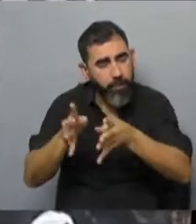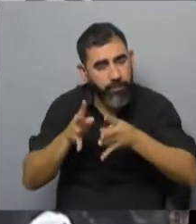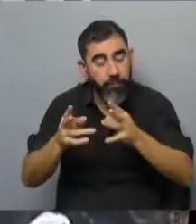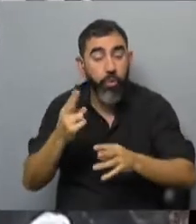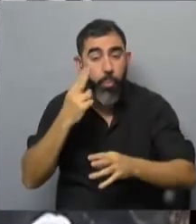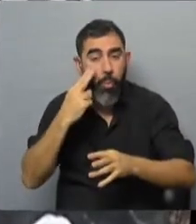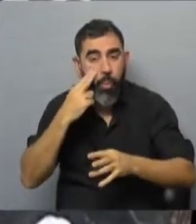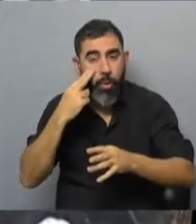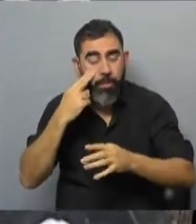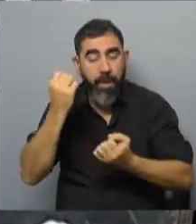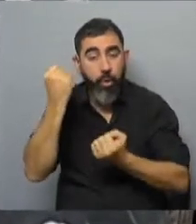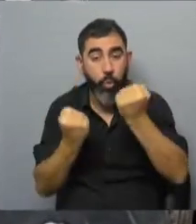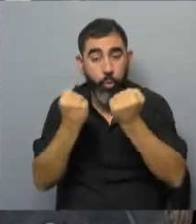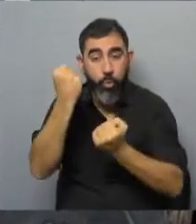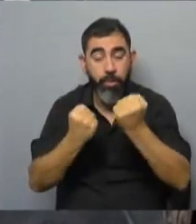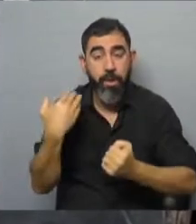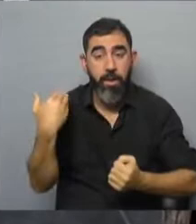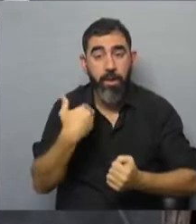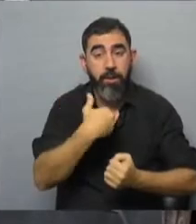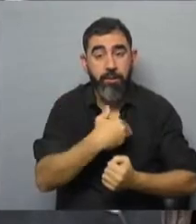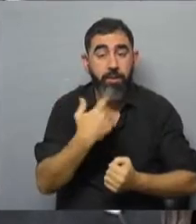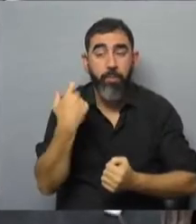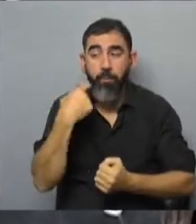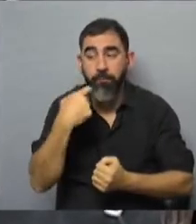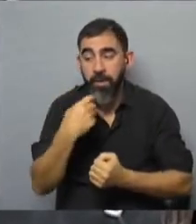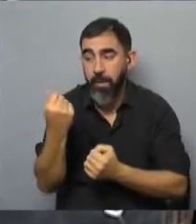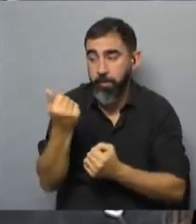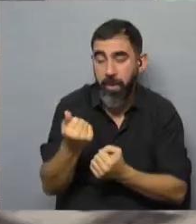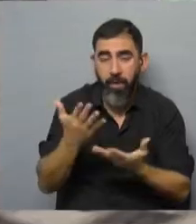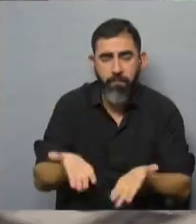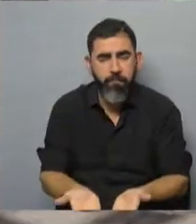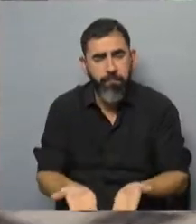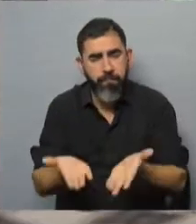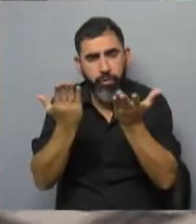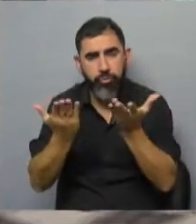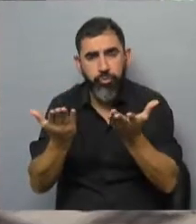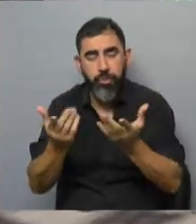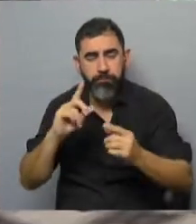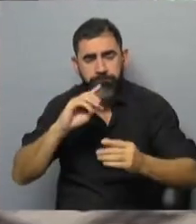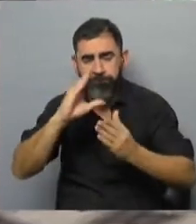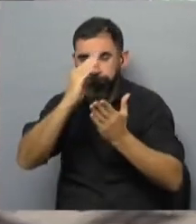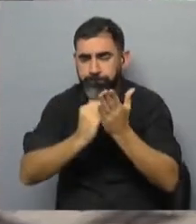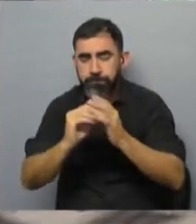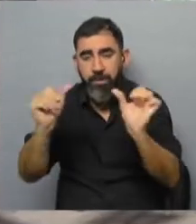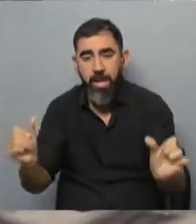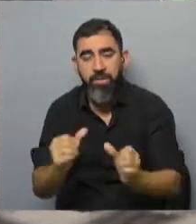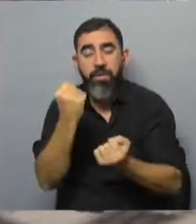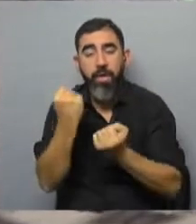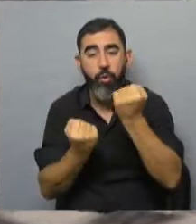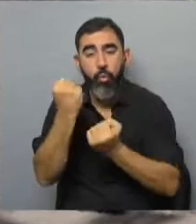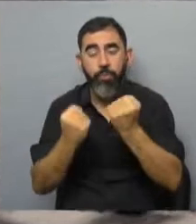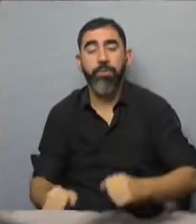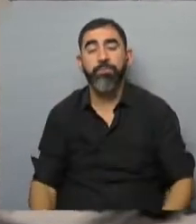problemas que debe afrontar la economía argentina, como la falta de divisas, la inflación y la desaceleración de la actividad